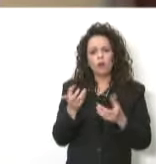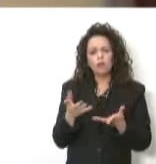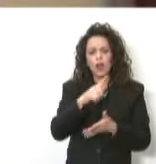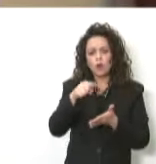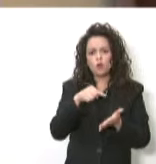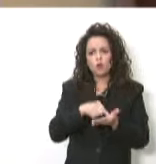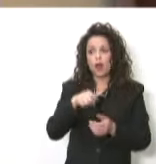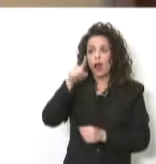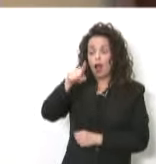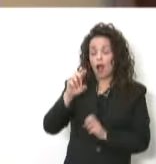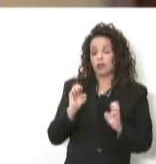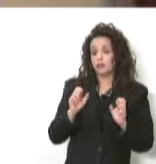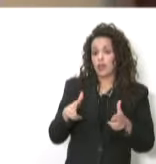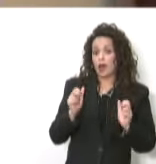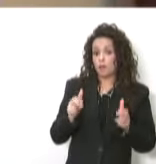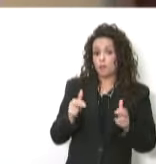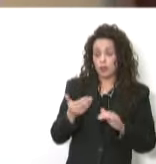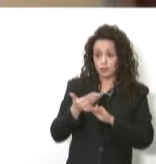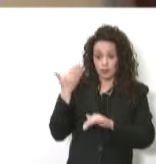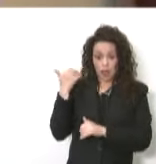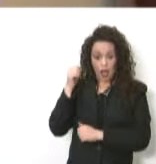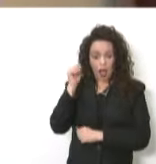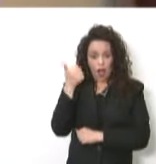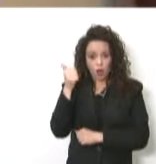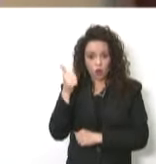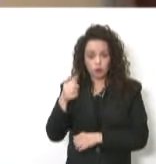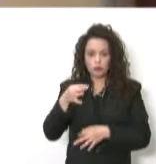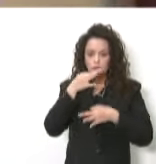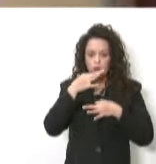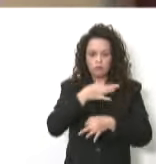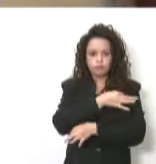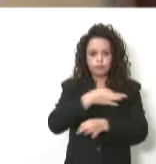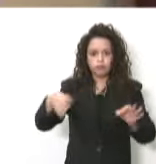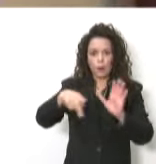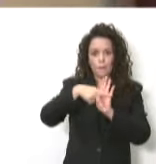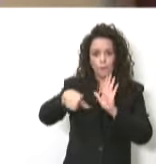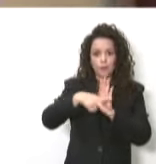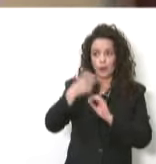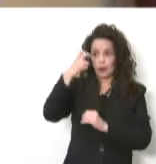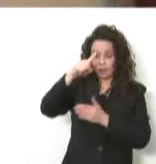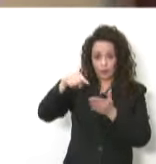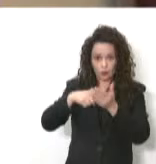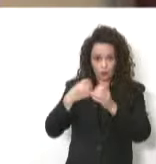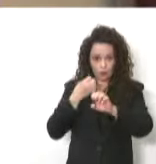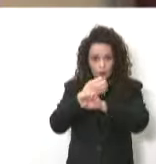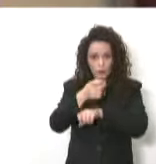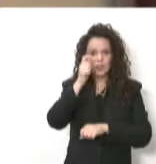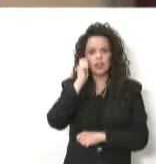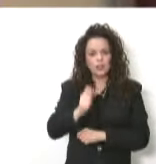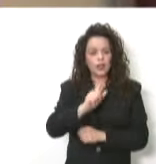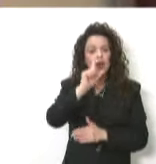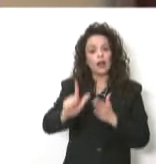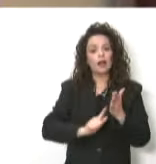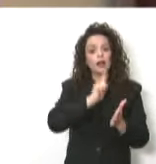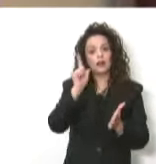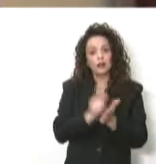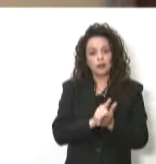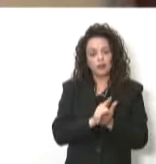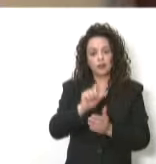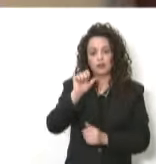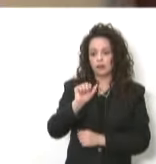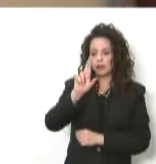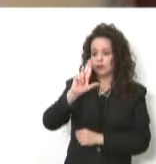agosto pasado publicó en el Periódico Oficial del Estado de Chiapas la Ley de Archivos de ese